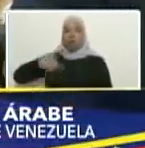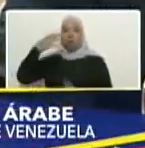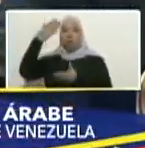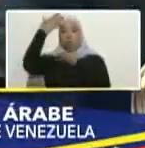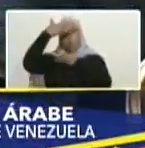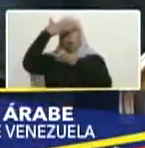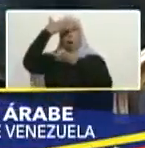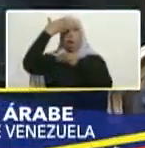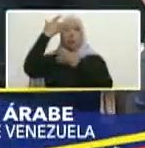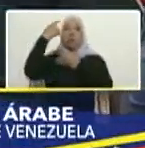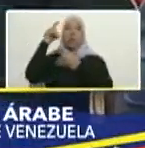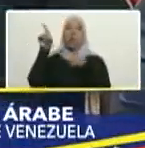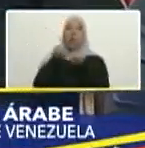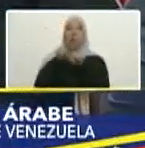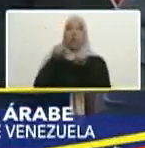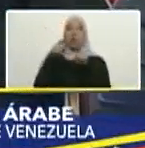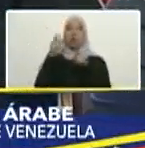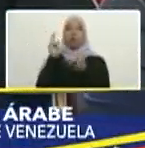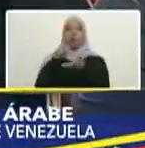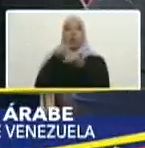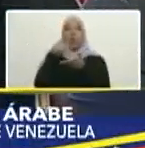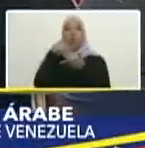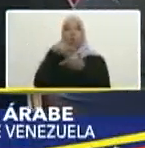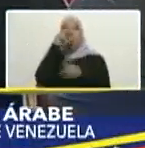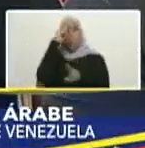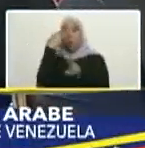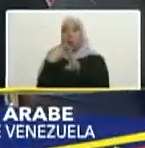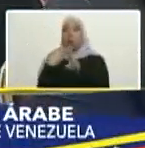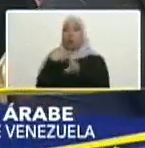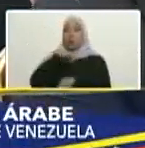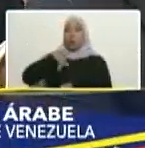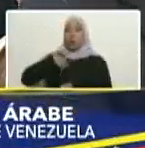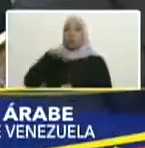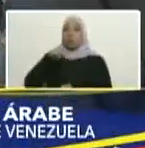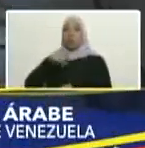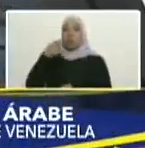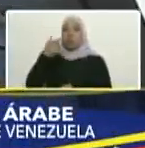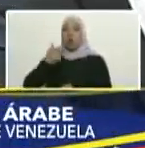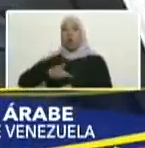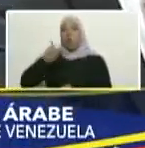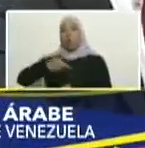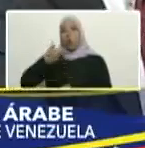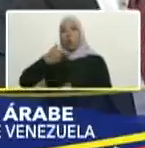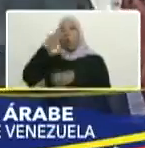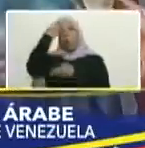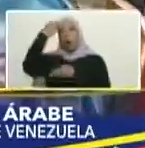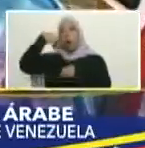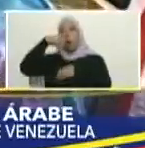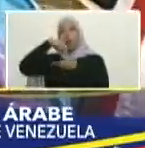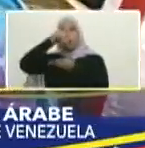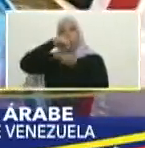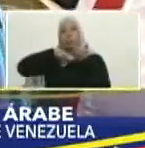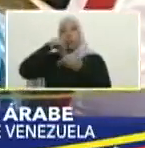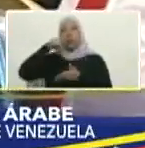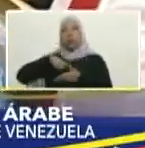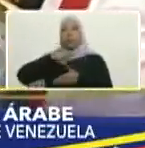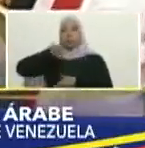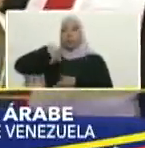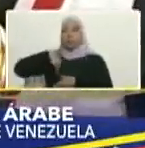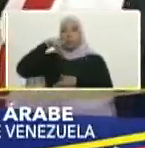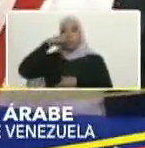que estamos altamente honrados, no solo por los importantes acuerdos firmados entre